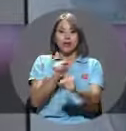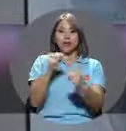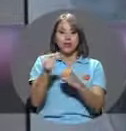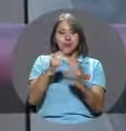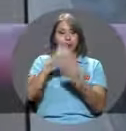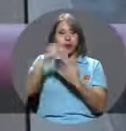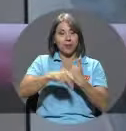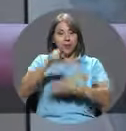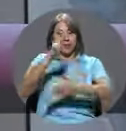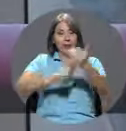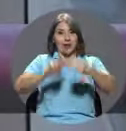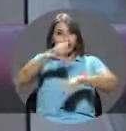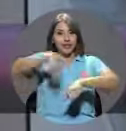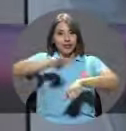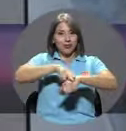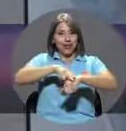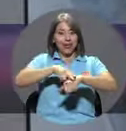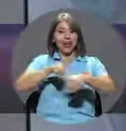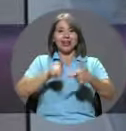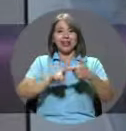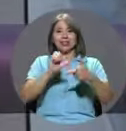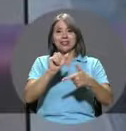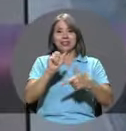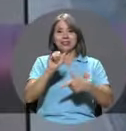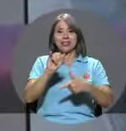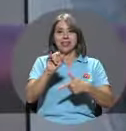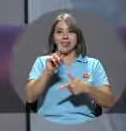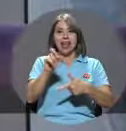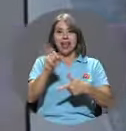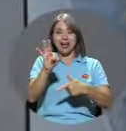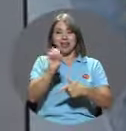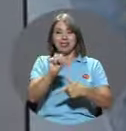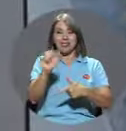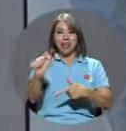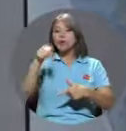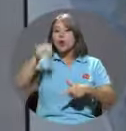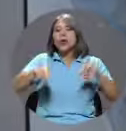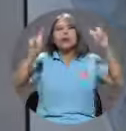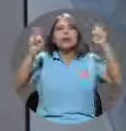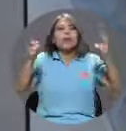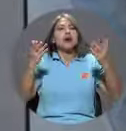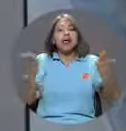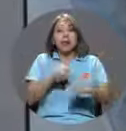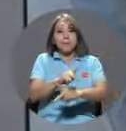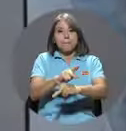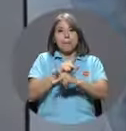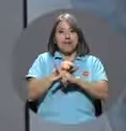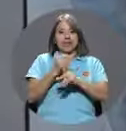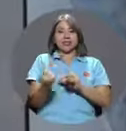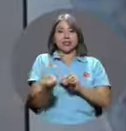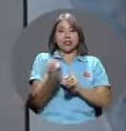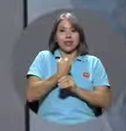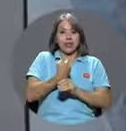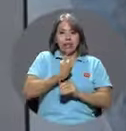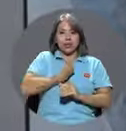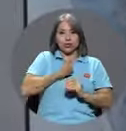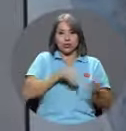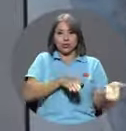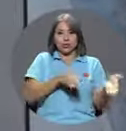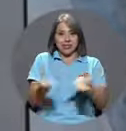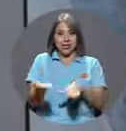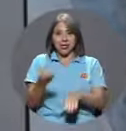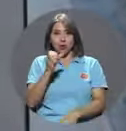A una mirada del programa de la Universidad Nacional y del SINAGSEA, hoy con el tema de la prevención del suicidio. Bueno,